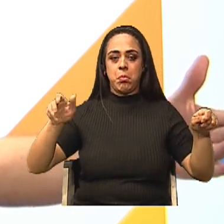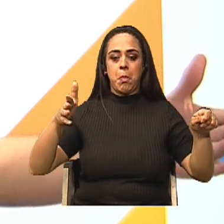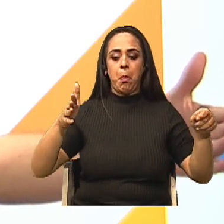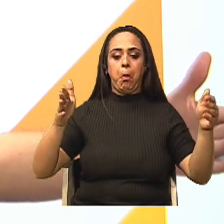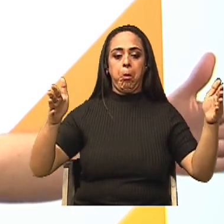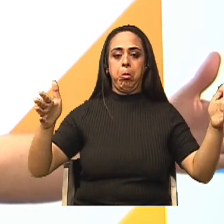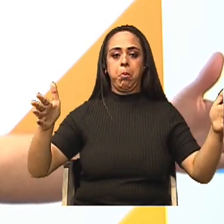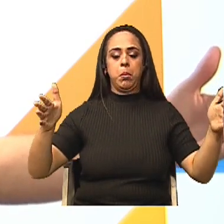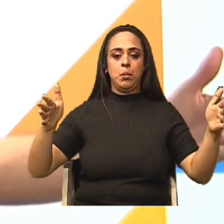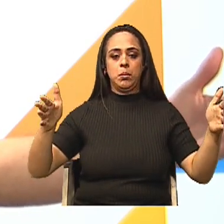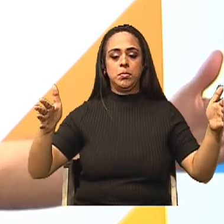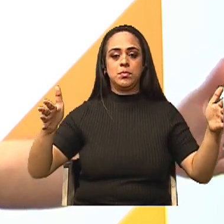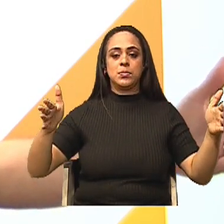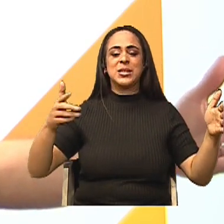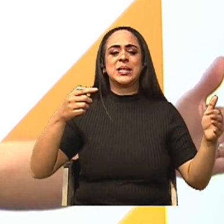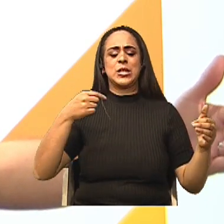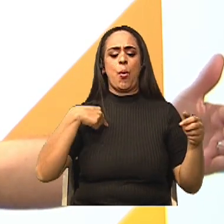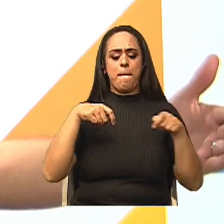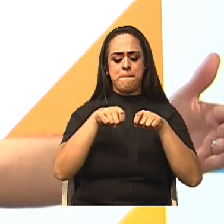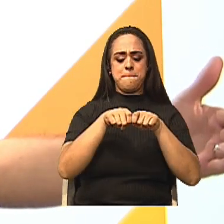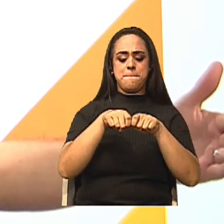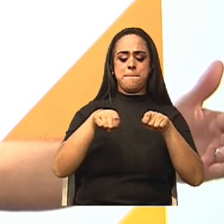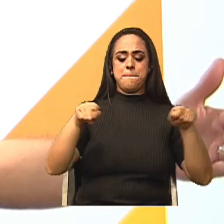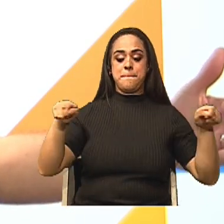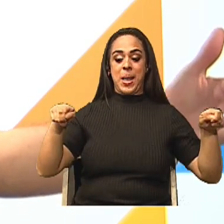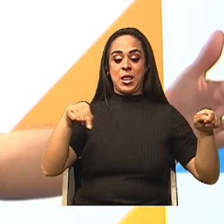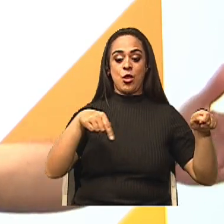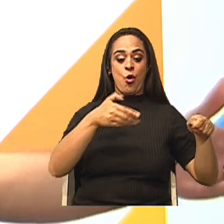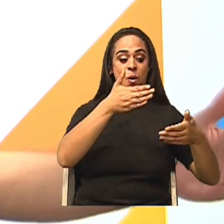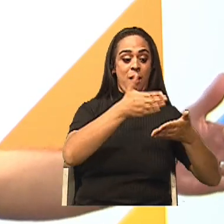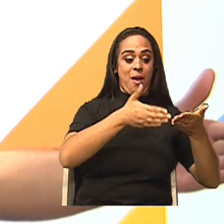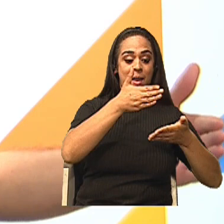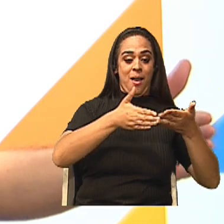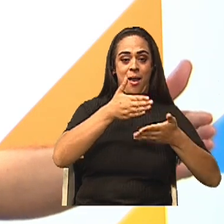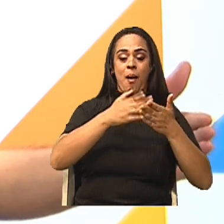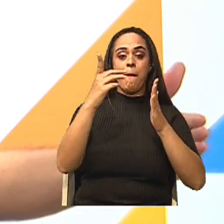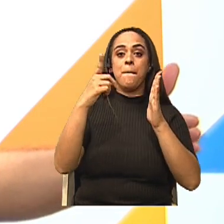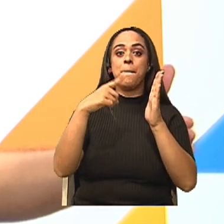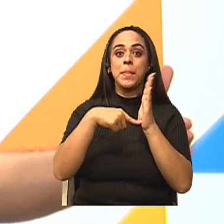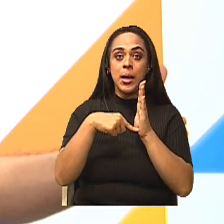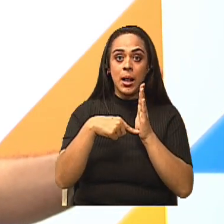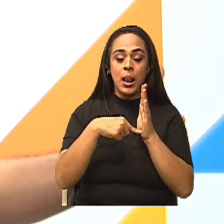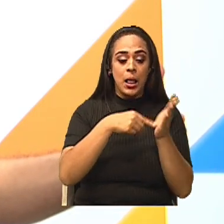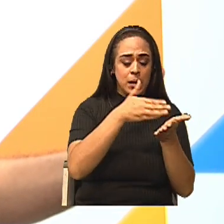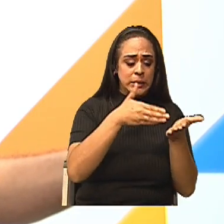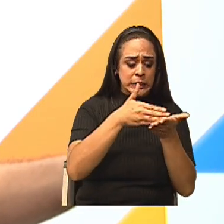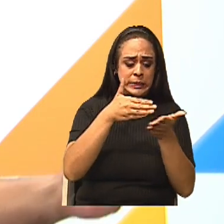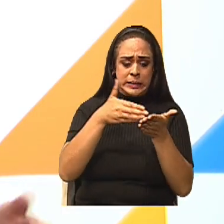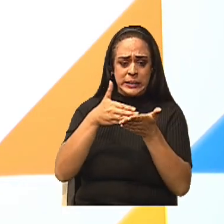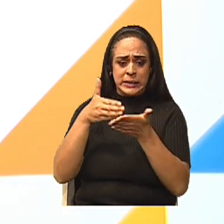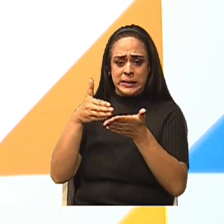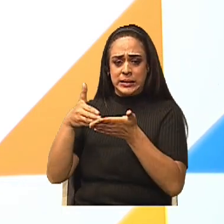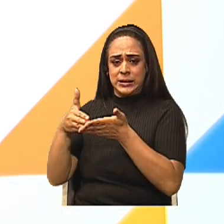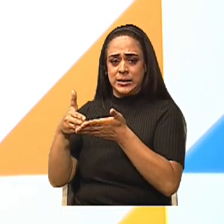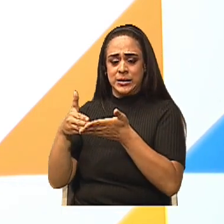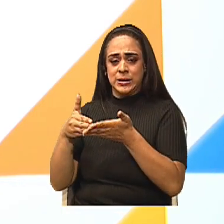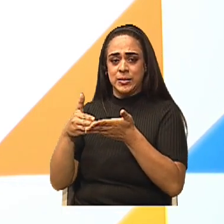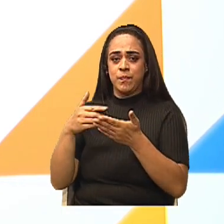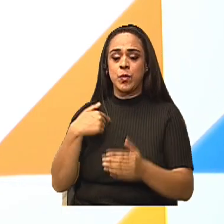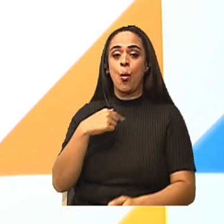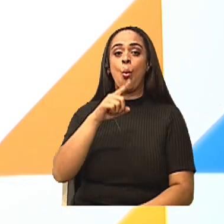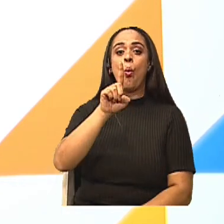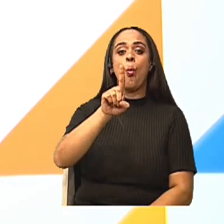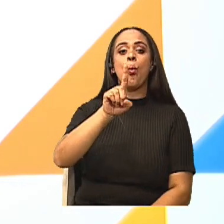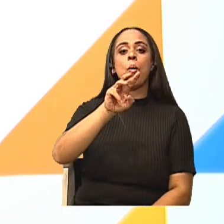tamaño. Si yo 1 metro lo divido en 1000 partes, yo voy a tener como resultado 1